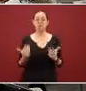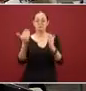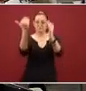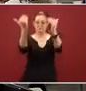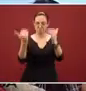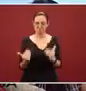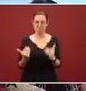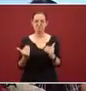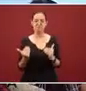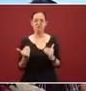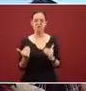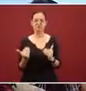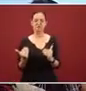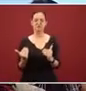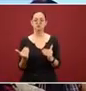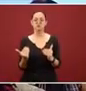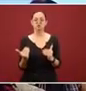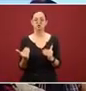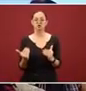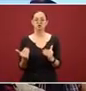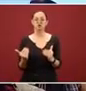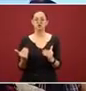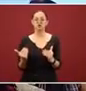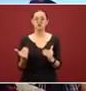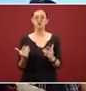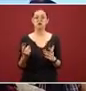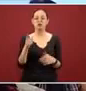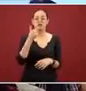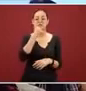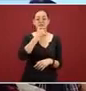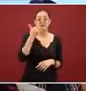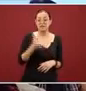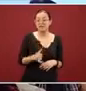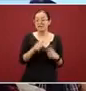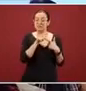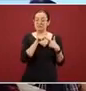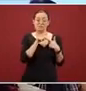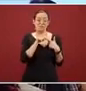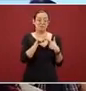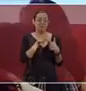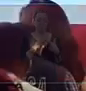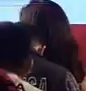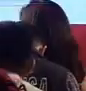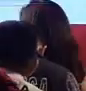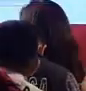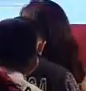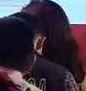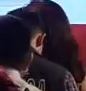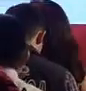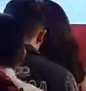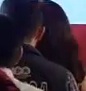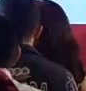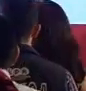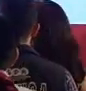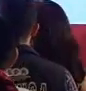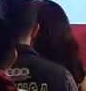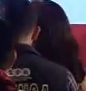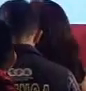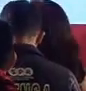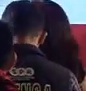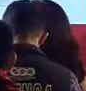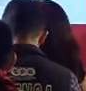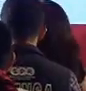a 10,000 casos. Esto quiere decir que la curva de Italia se sigue hasta llegar 6 veces más alta. Se sale de